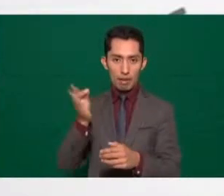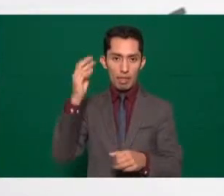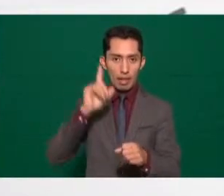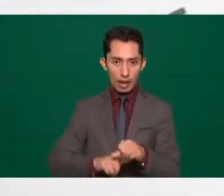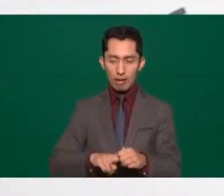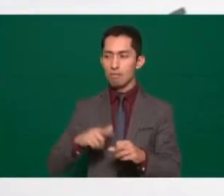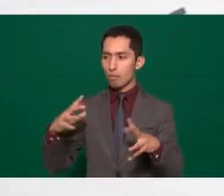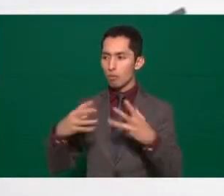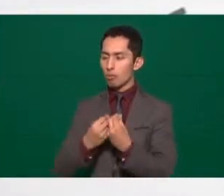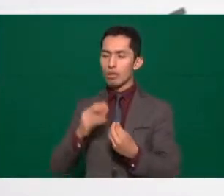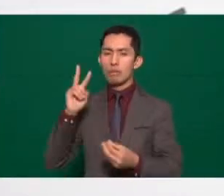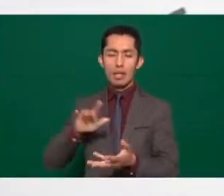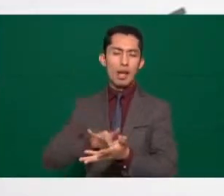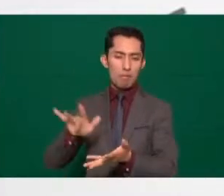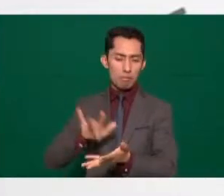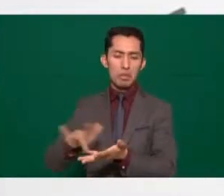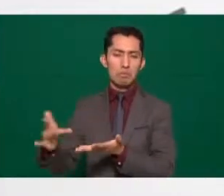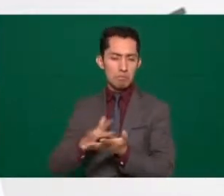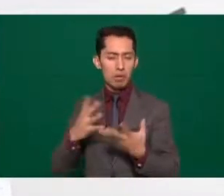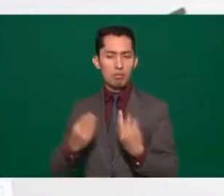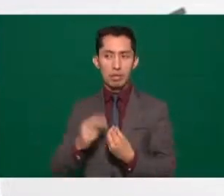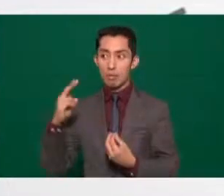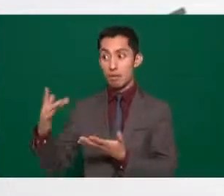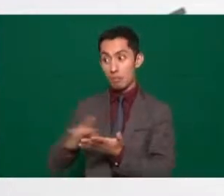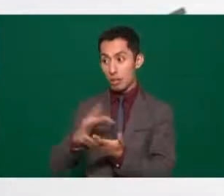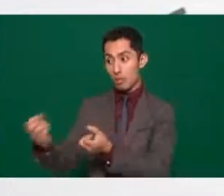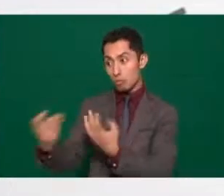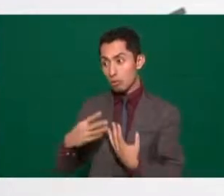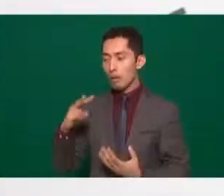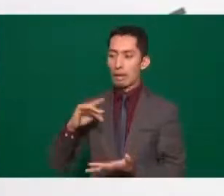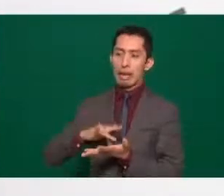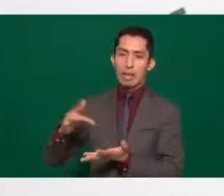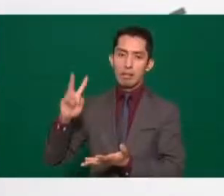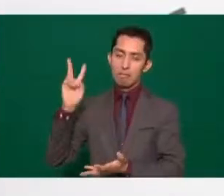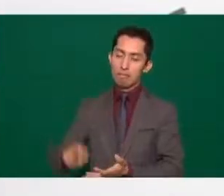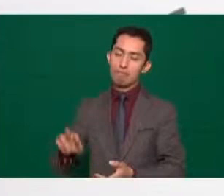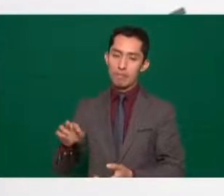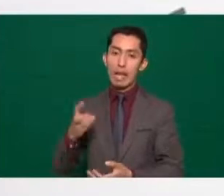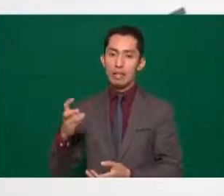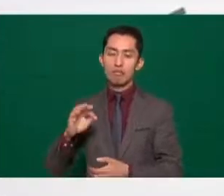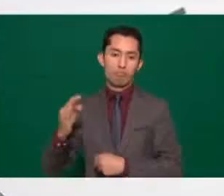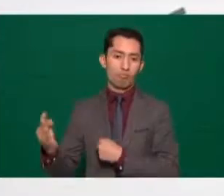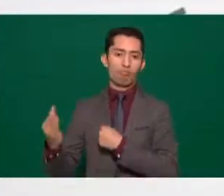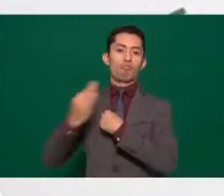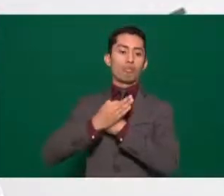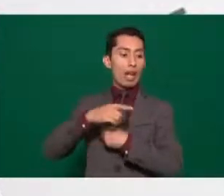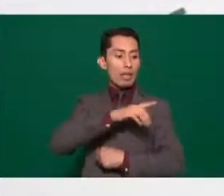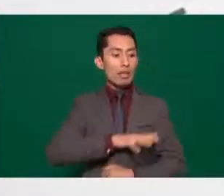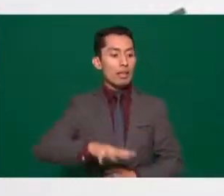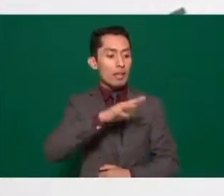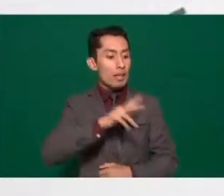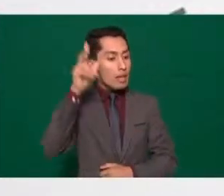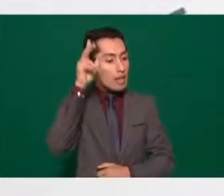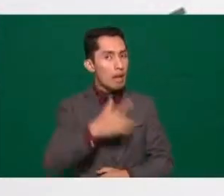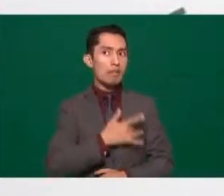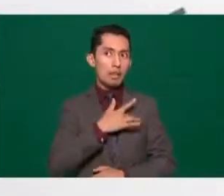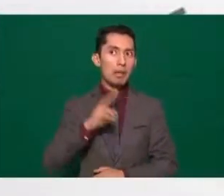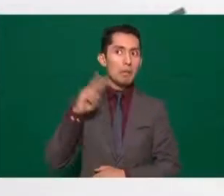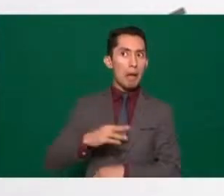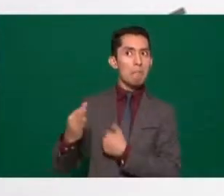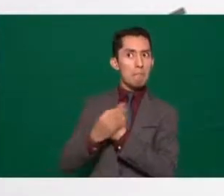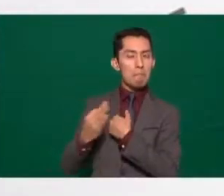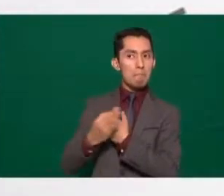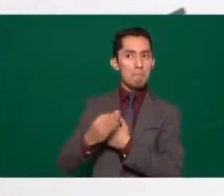administración. Gracias por el apoyo recibido y por el respaldo que el Estado de Hidalgo siente en